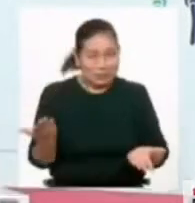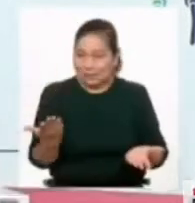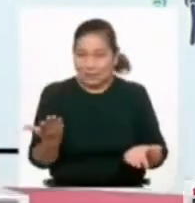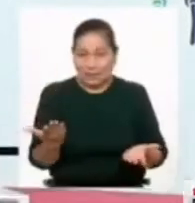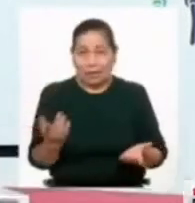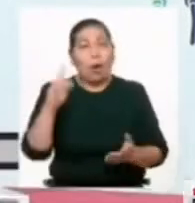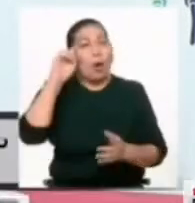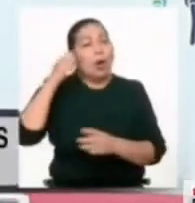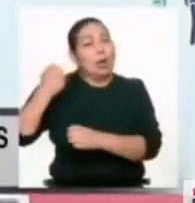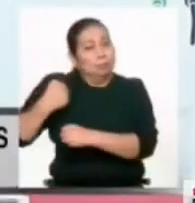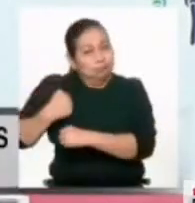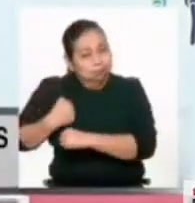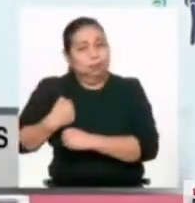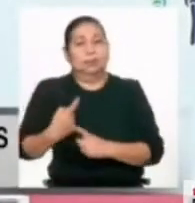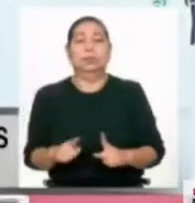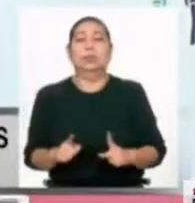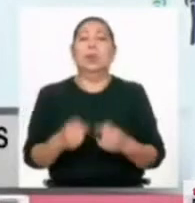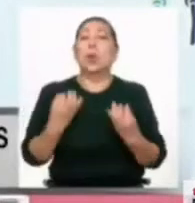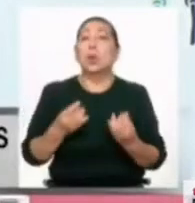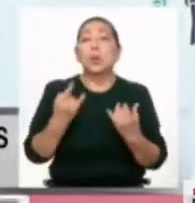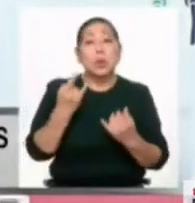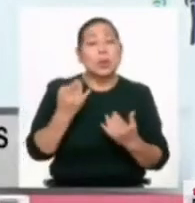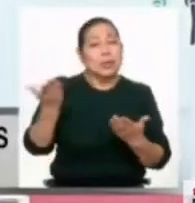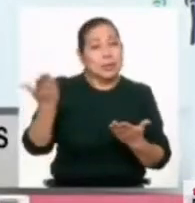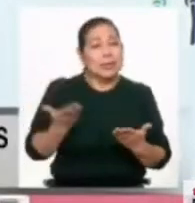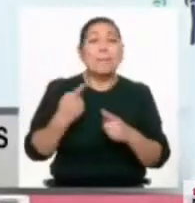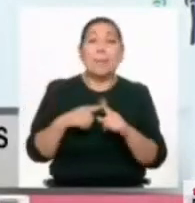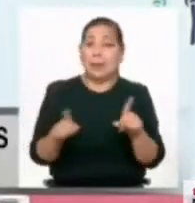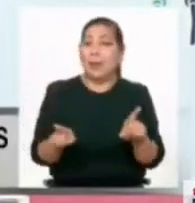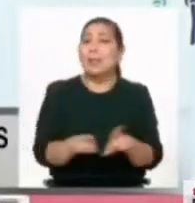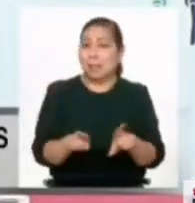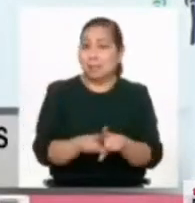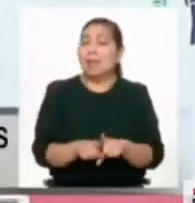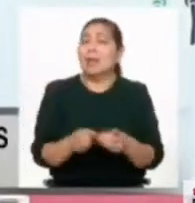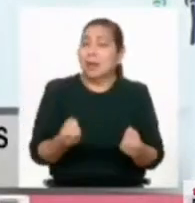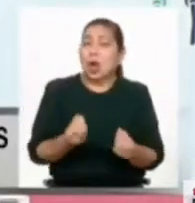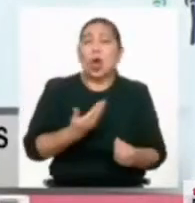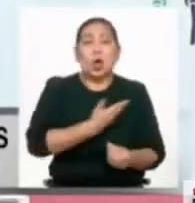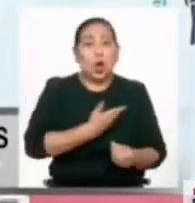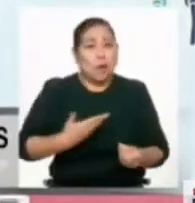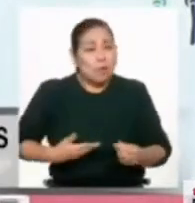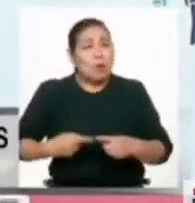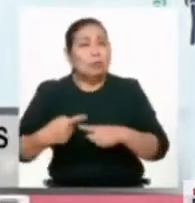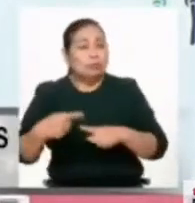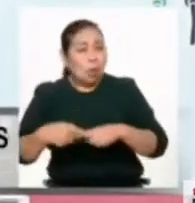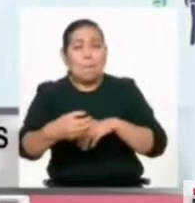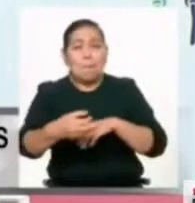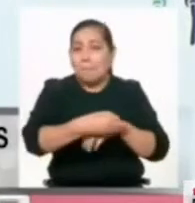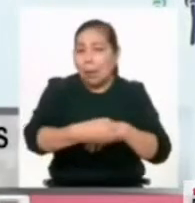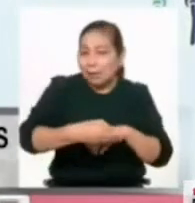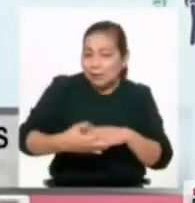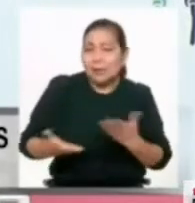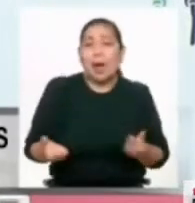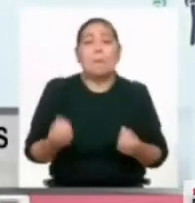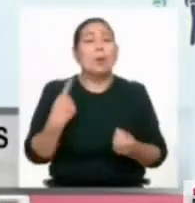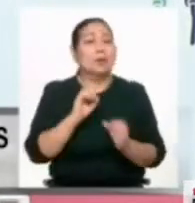Sino también a las Fuerzas Armadas, sobre todo en un estado de emergencia, pero también compete a los gobiernos locales, a los gobiernos